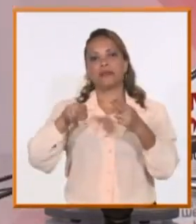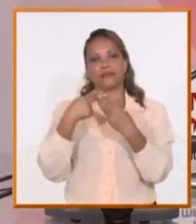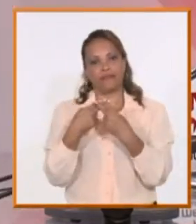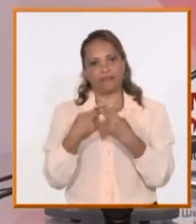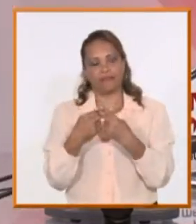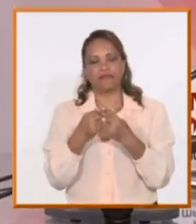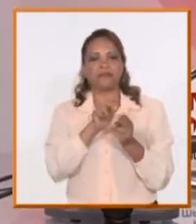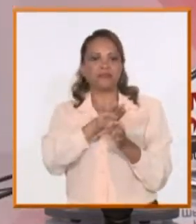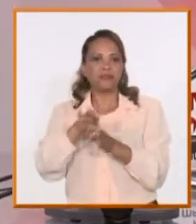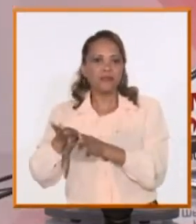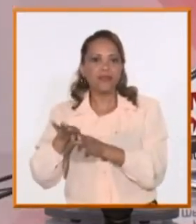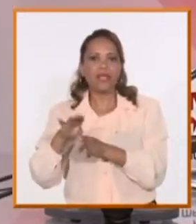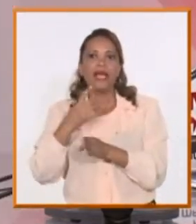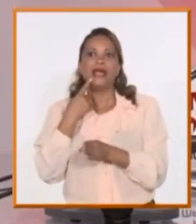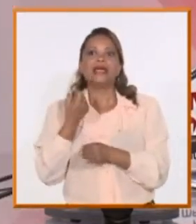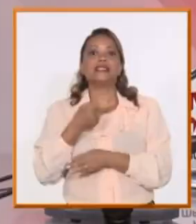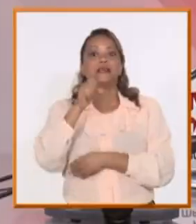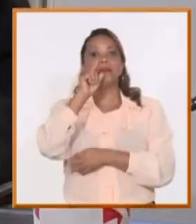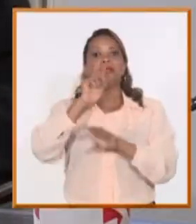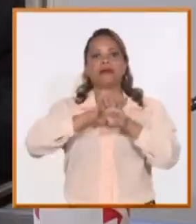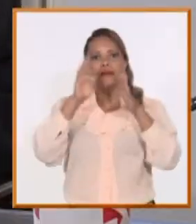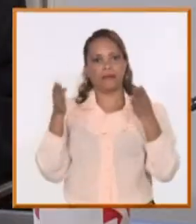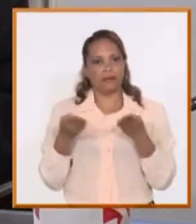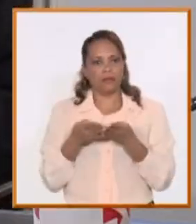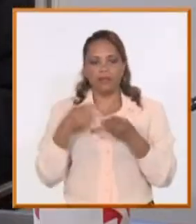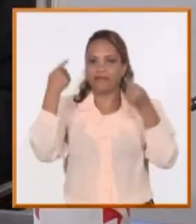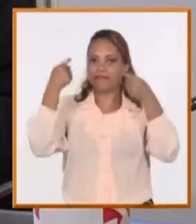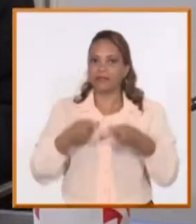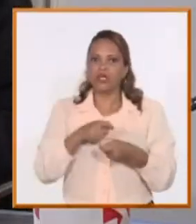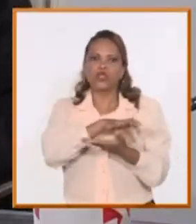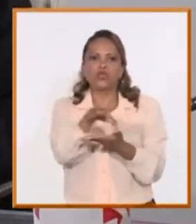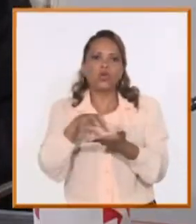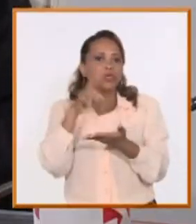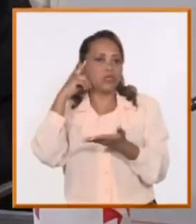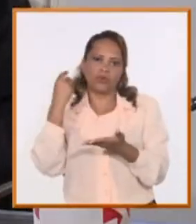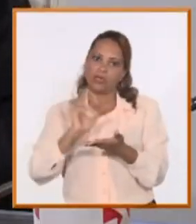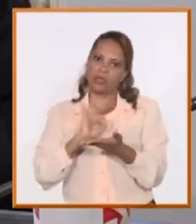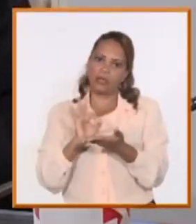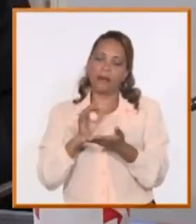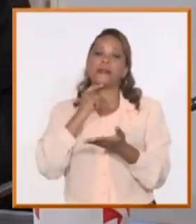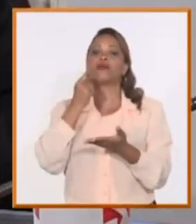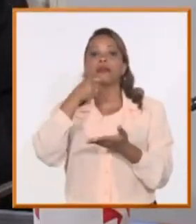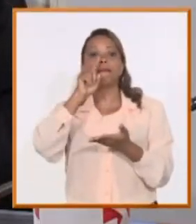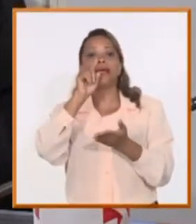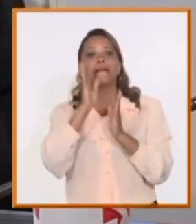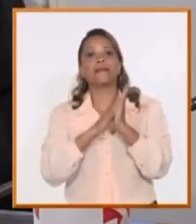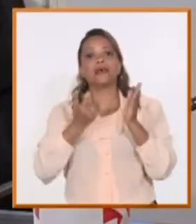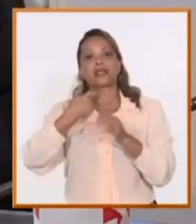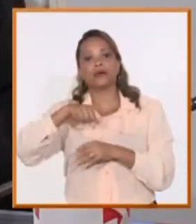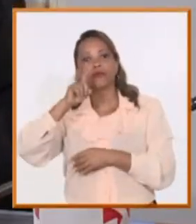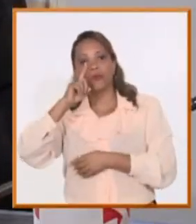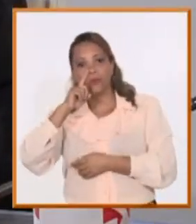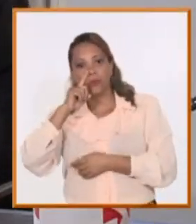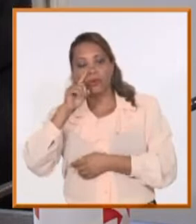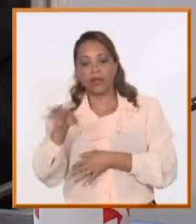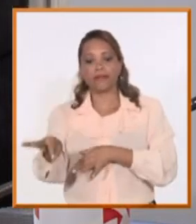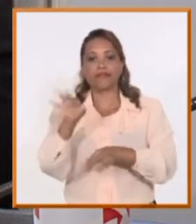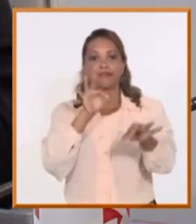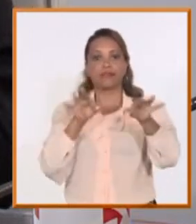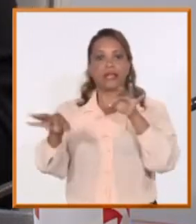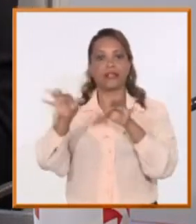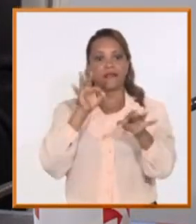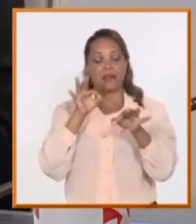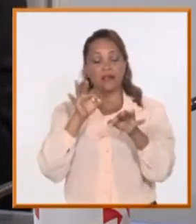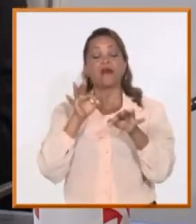zona de clasificación termina con el Mundial, que todavía no está definido dónde es, pero termina en el mes de junio, la zona de clasificación.